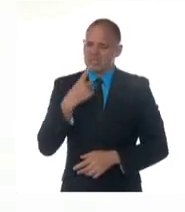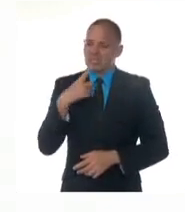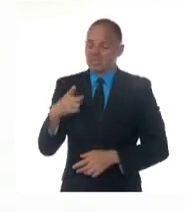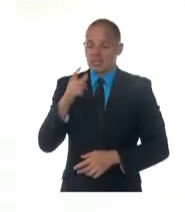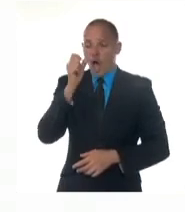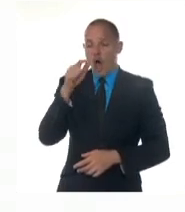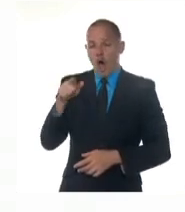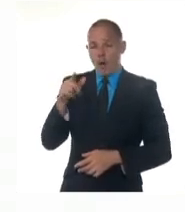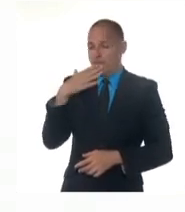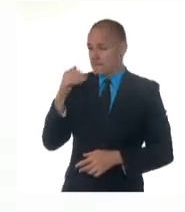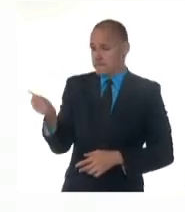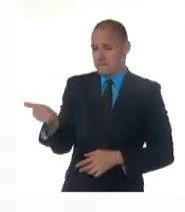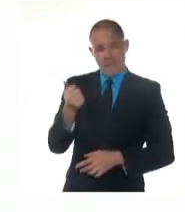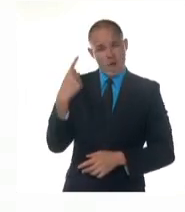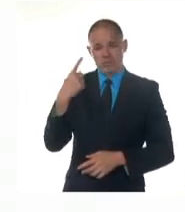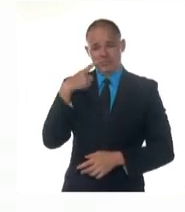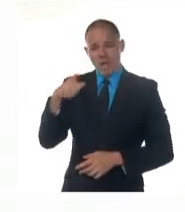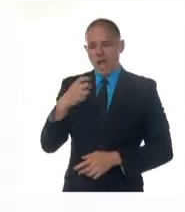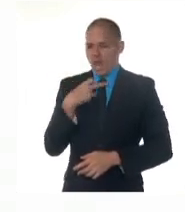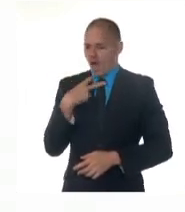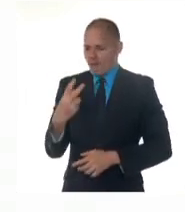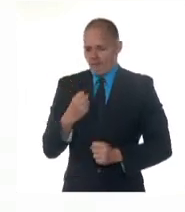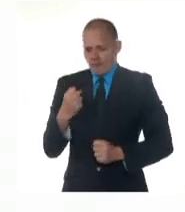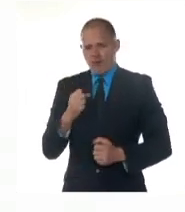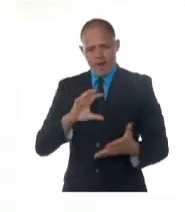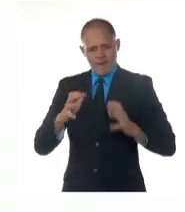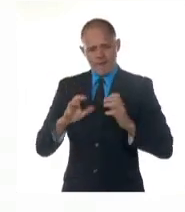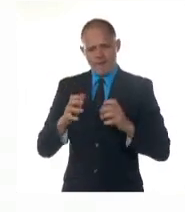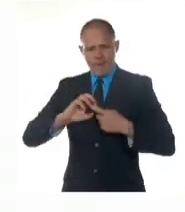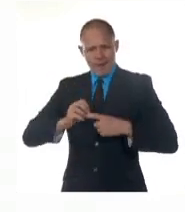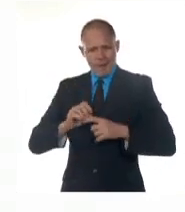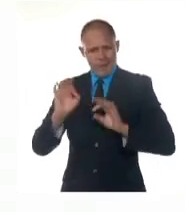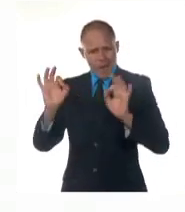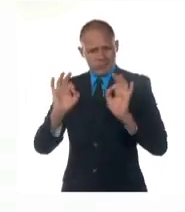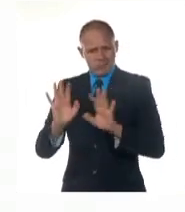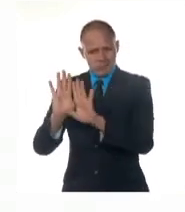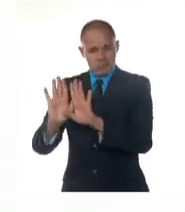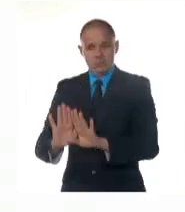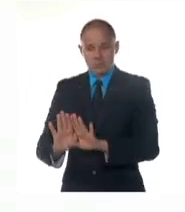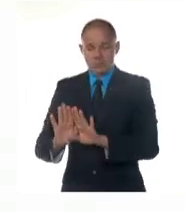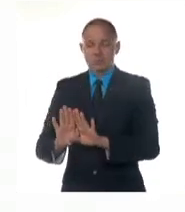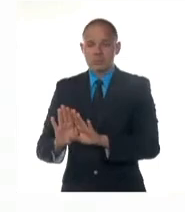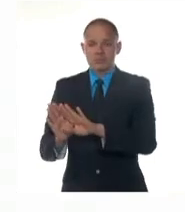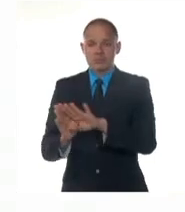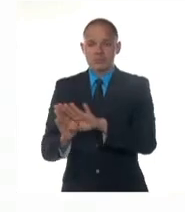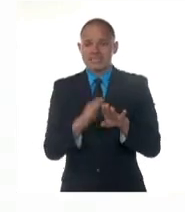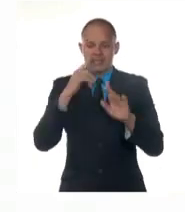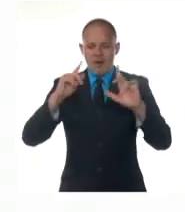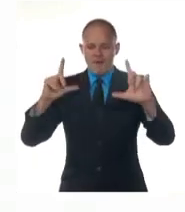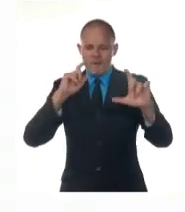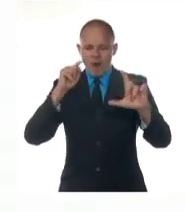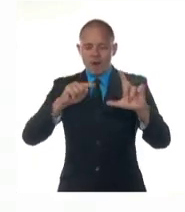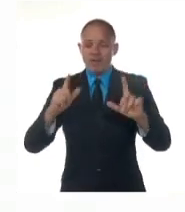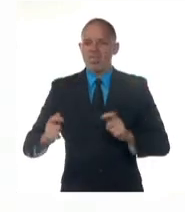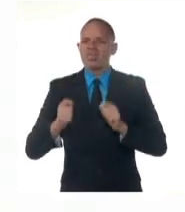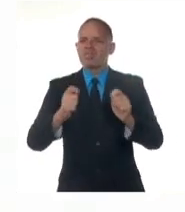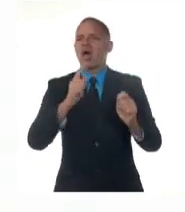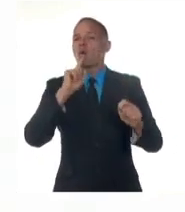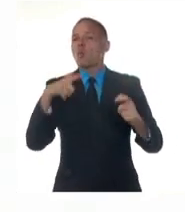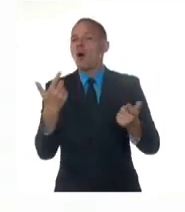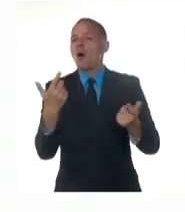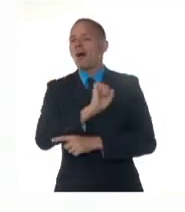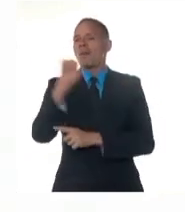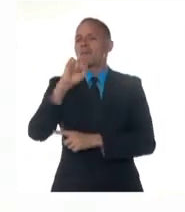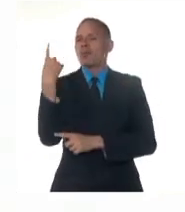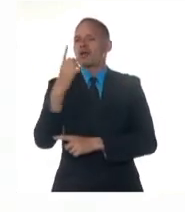catalogarlo como dueño de una voz descollante de nuestra narración deportiva. Se puede ver asimismo una foto en la que recibe el Premio Nacional de